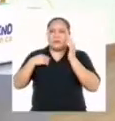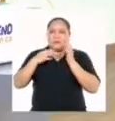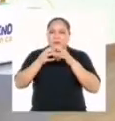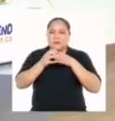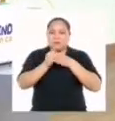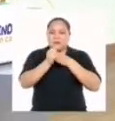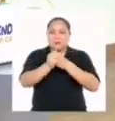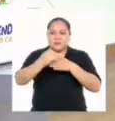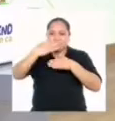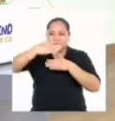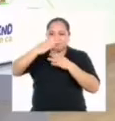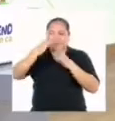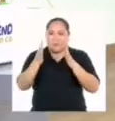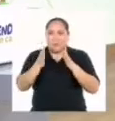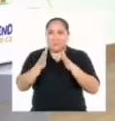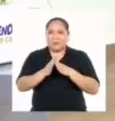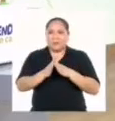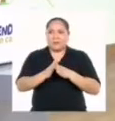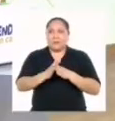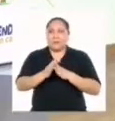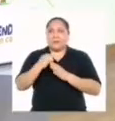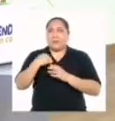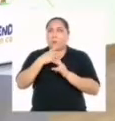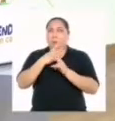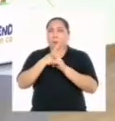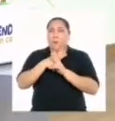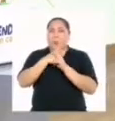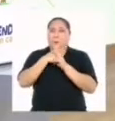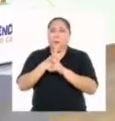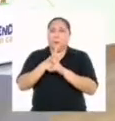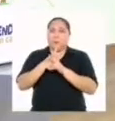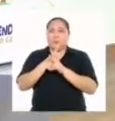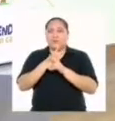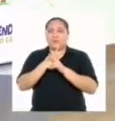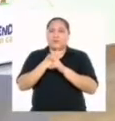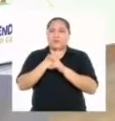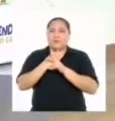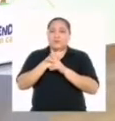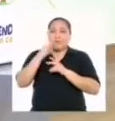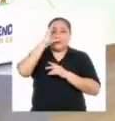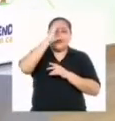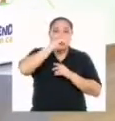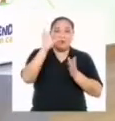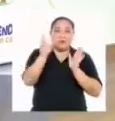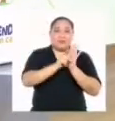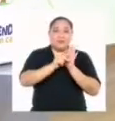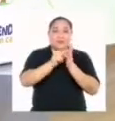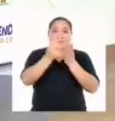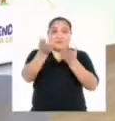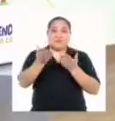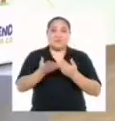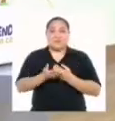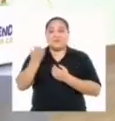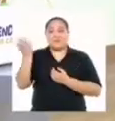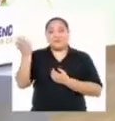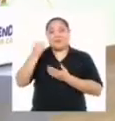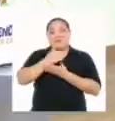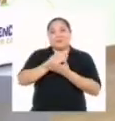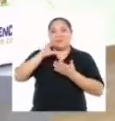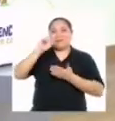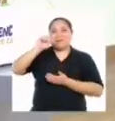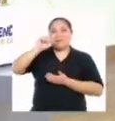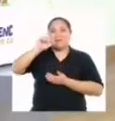guión lo hice cuadrado. Debí ser más cuidadoso. Mientras me consigo una copia, los invito a la secuencia